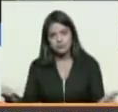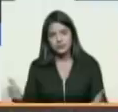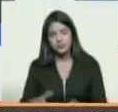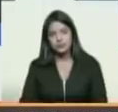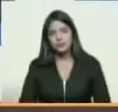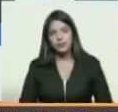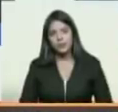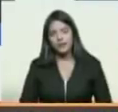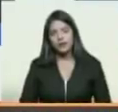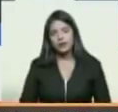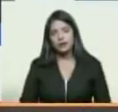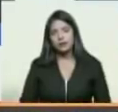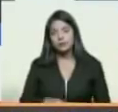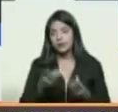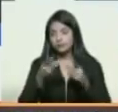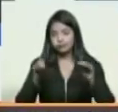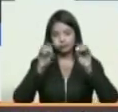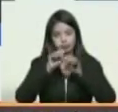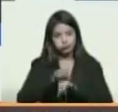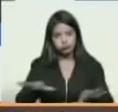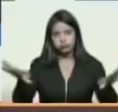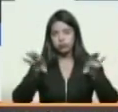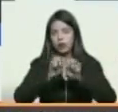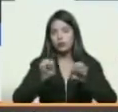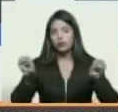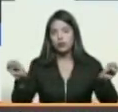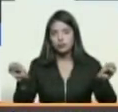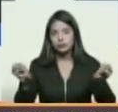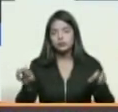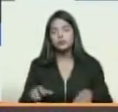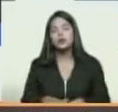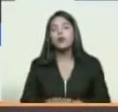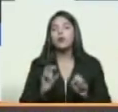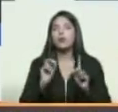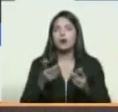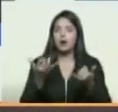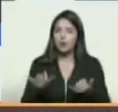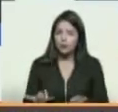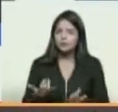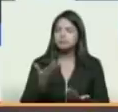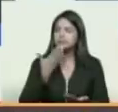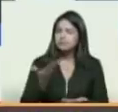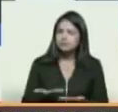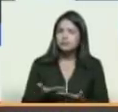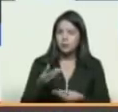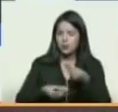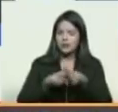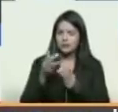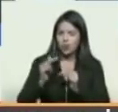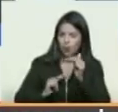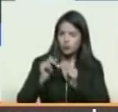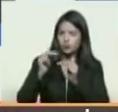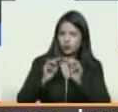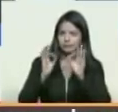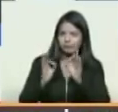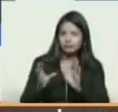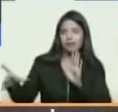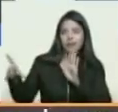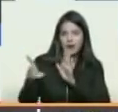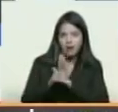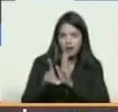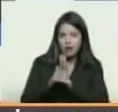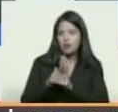democratizar la educación. Ahora bien, para construir un Estado democrático y social de derecho y de